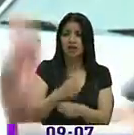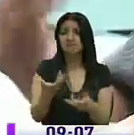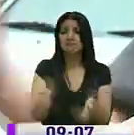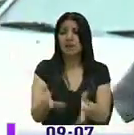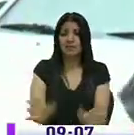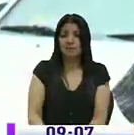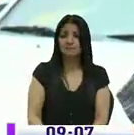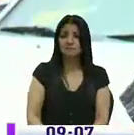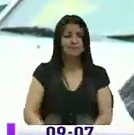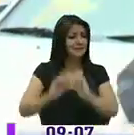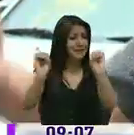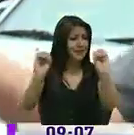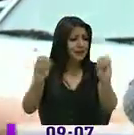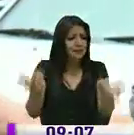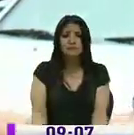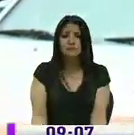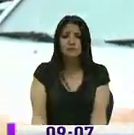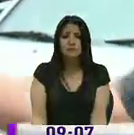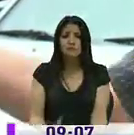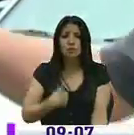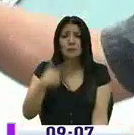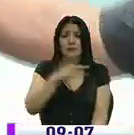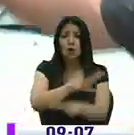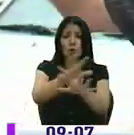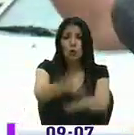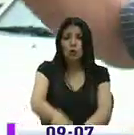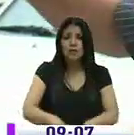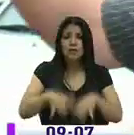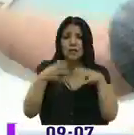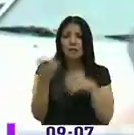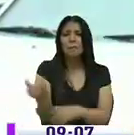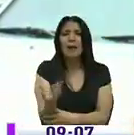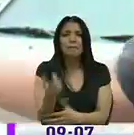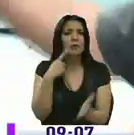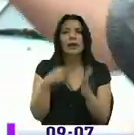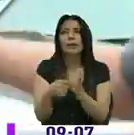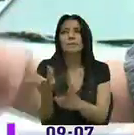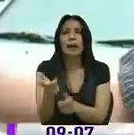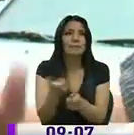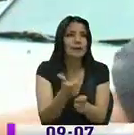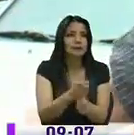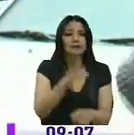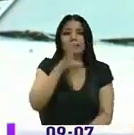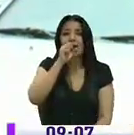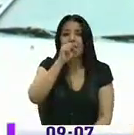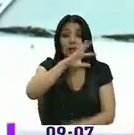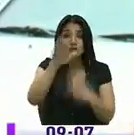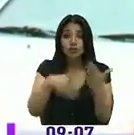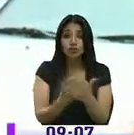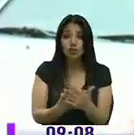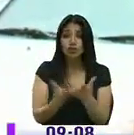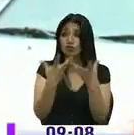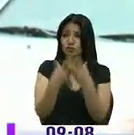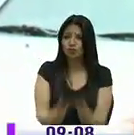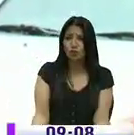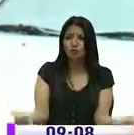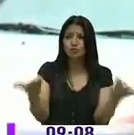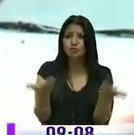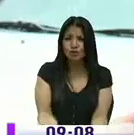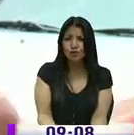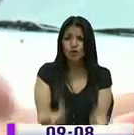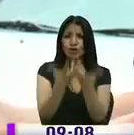la práctica nada ustedes creen que un cultivo de papas por decir algo de naranja todo eso eso va a solventar el culto